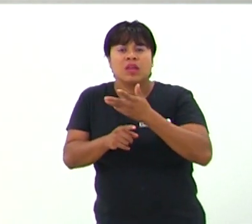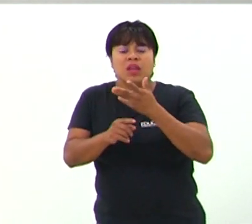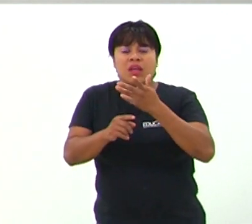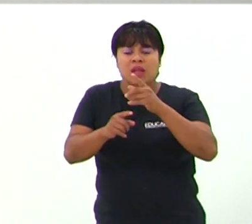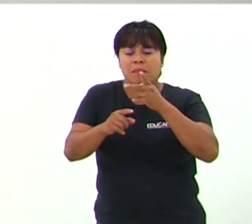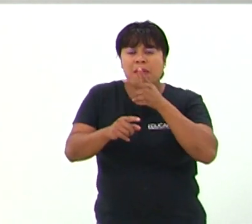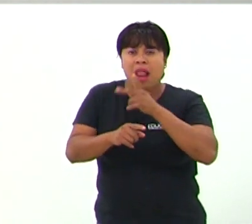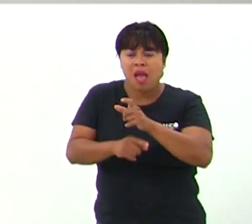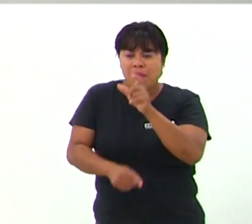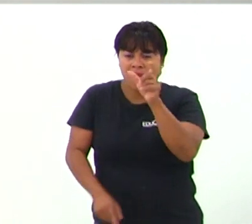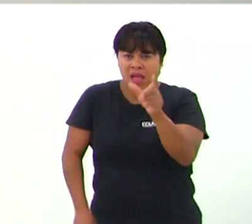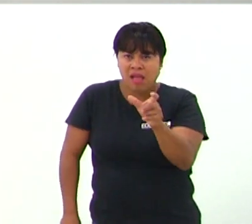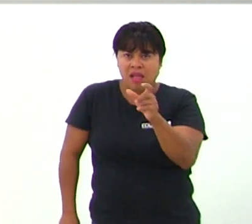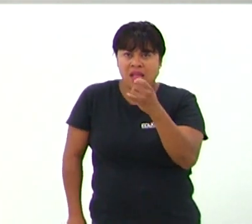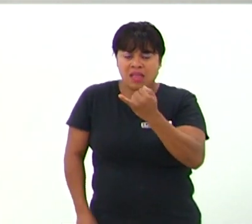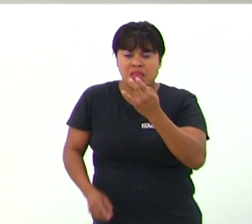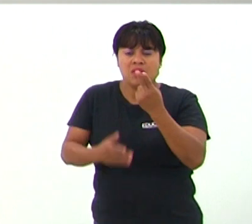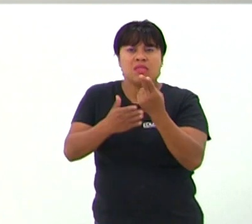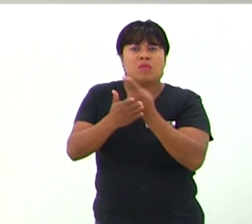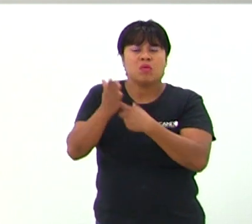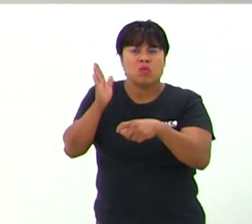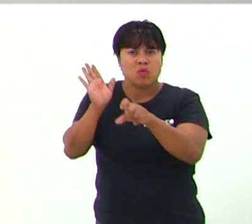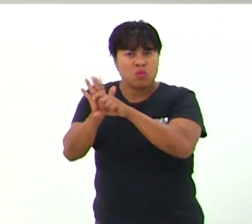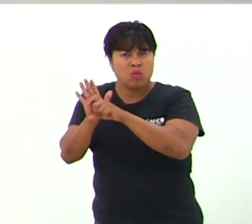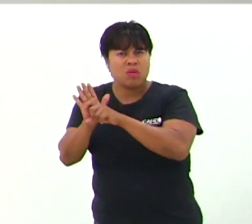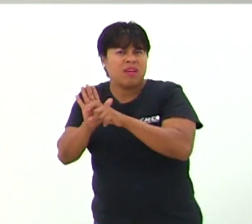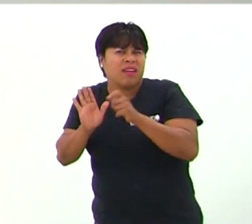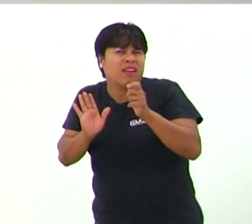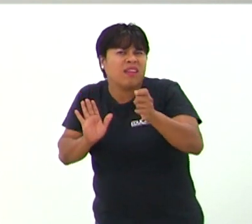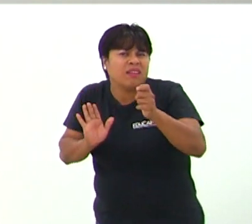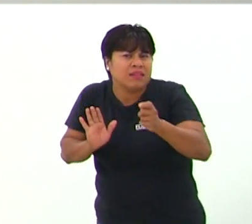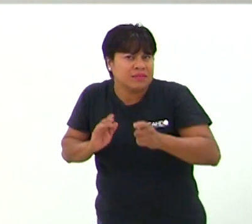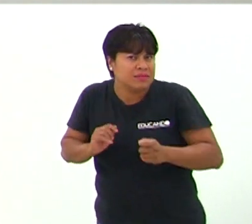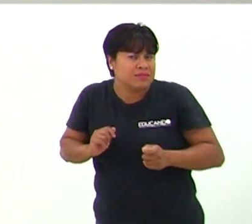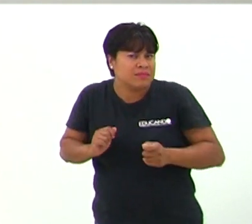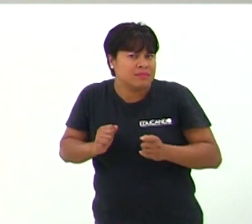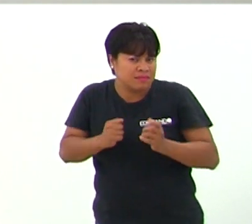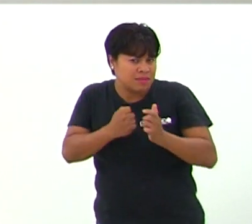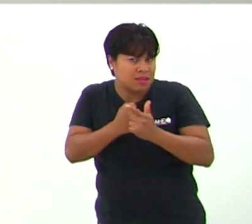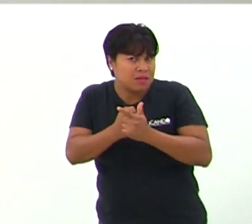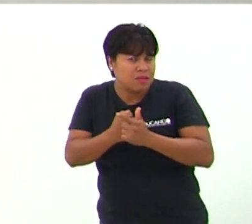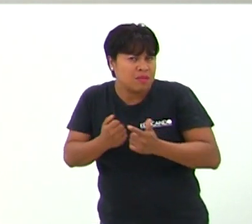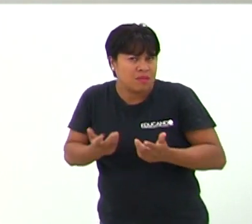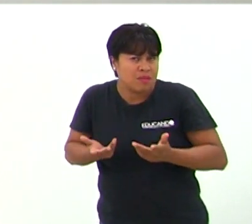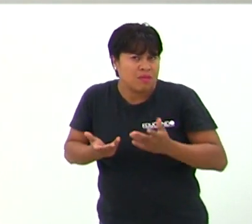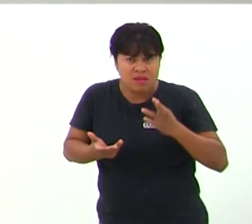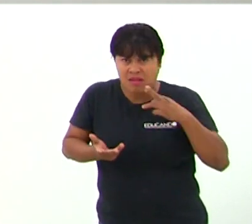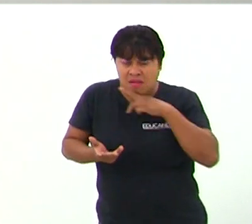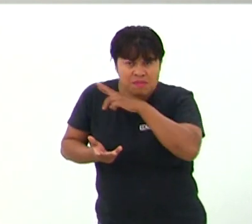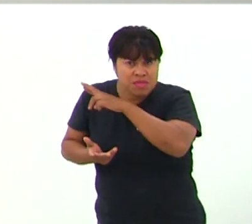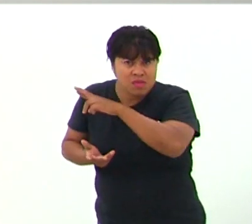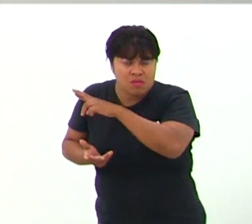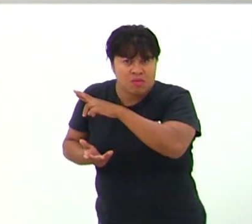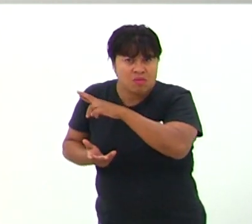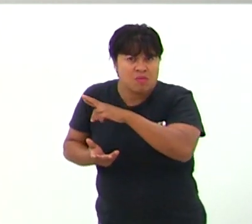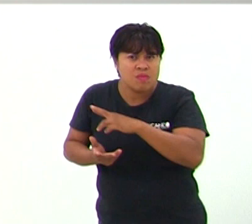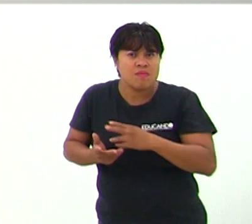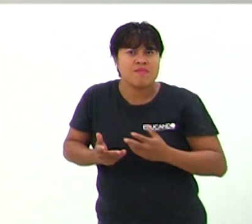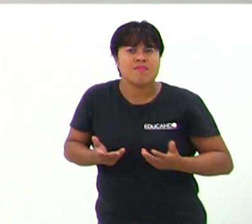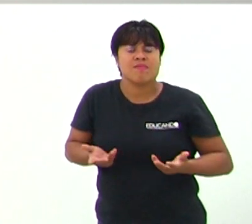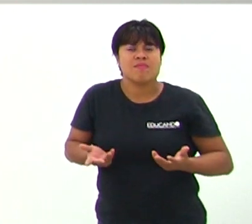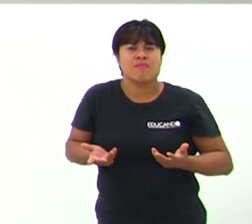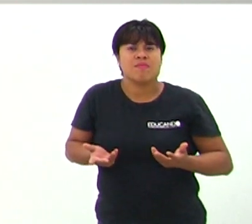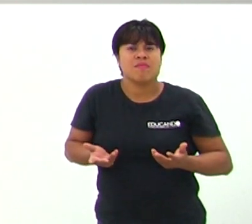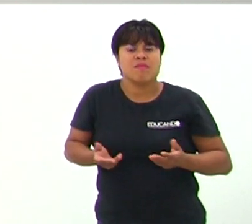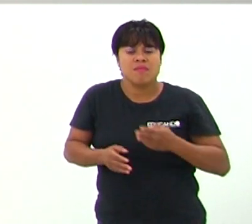sola palabra. ¿Qué será? ¿Árido? ¿Rápido?